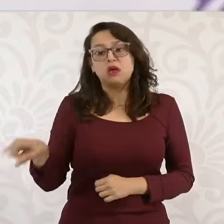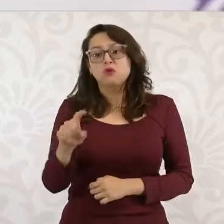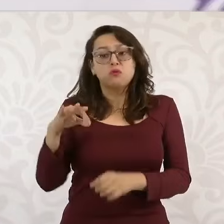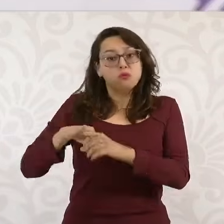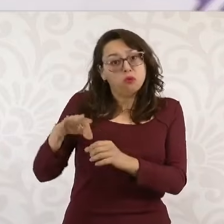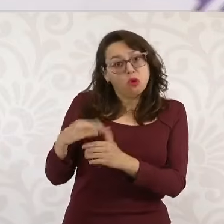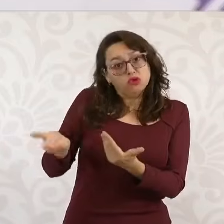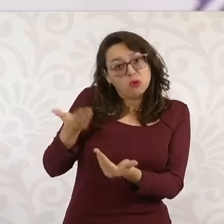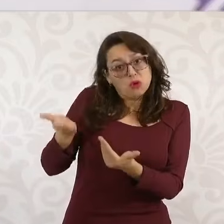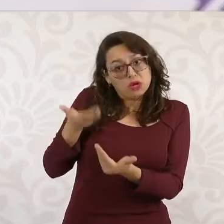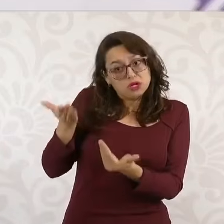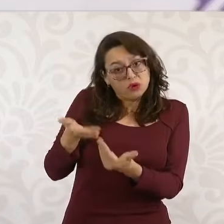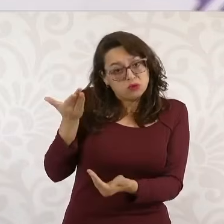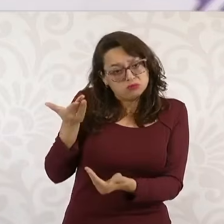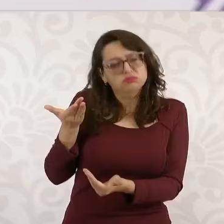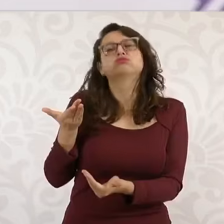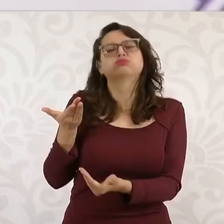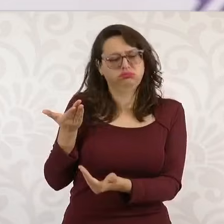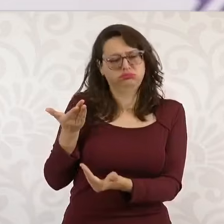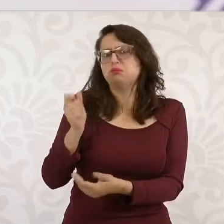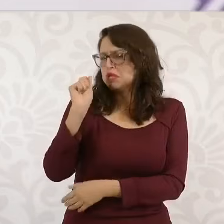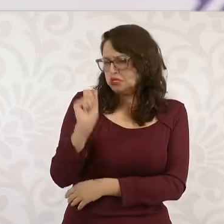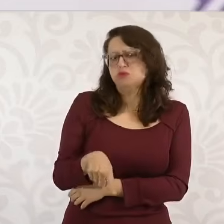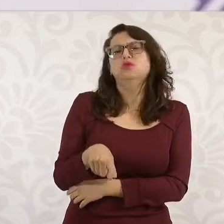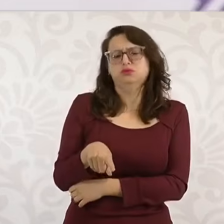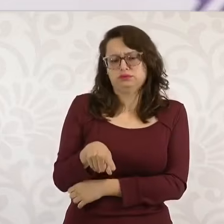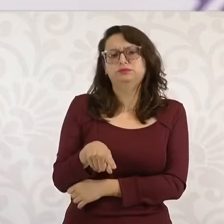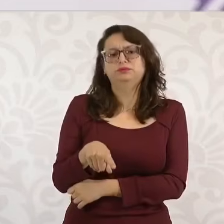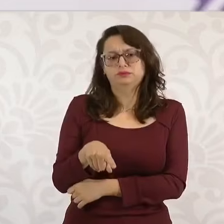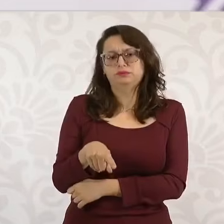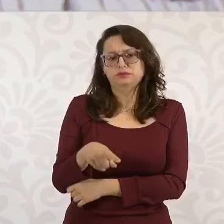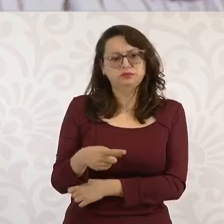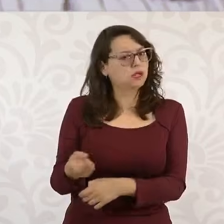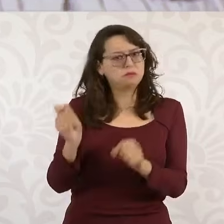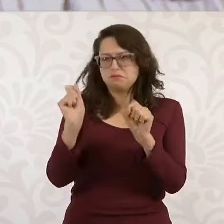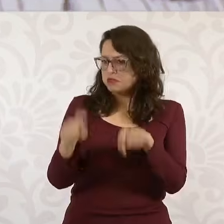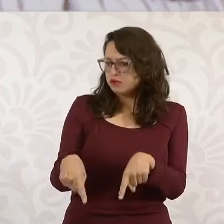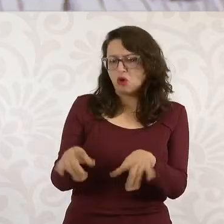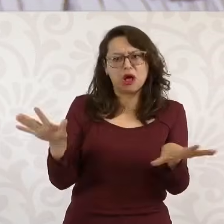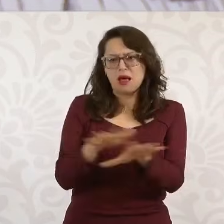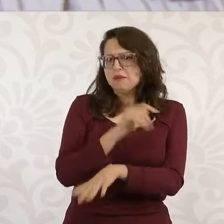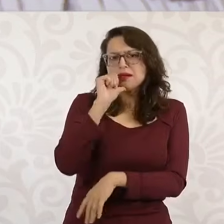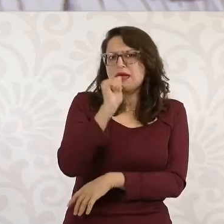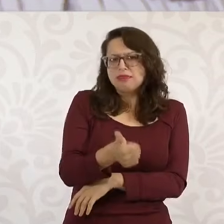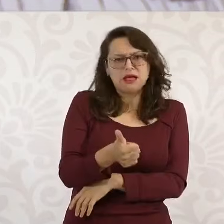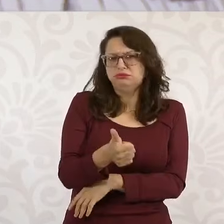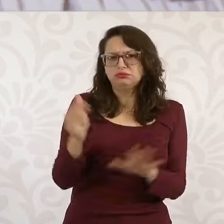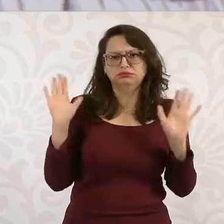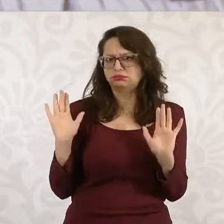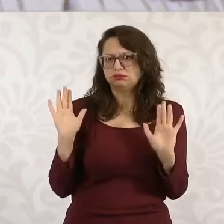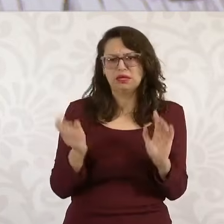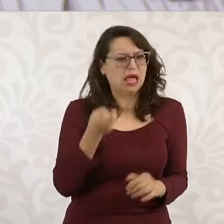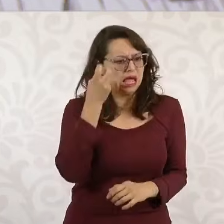de votos que tuvo cada partido, como ahora. ¿De acuerdo a qué fórmula? La actual, no cambia. Esa fórmula